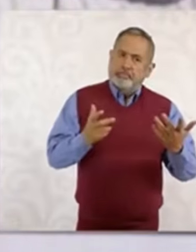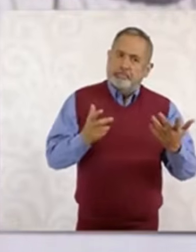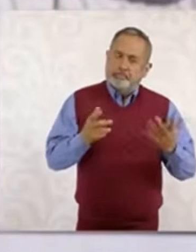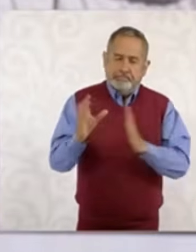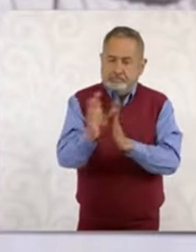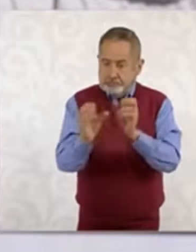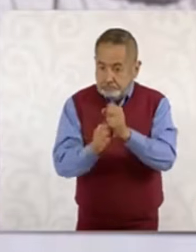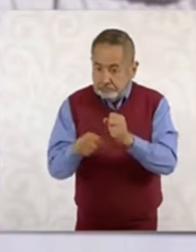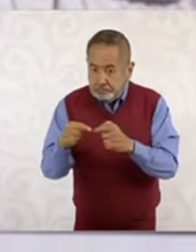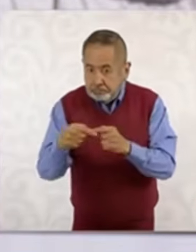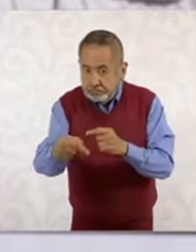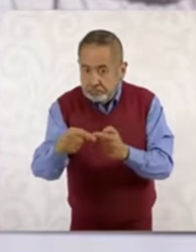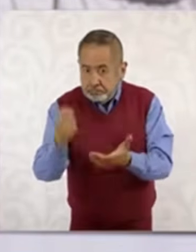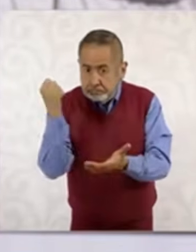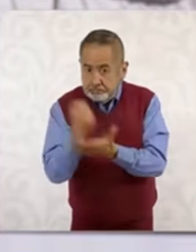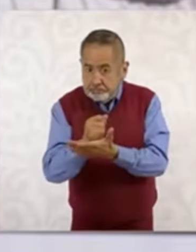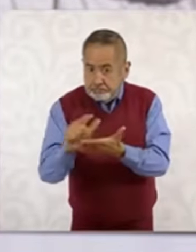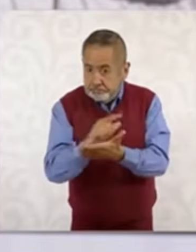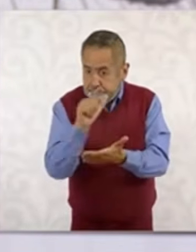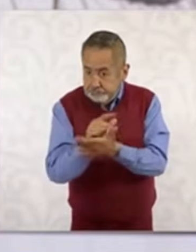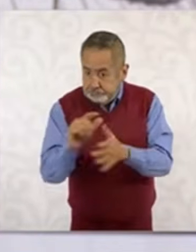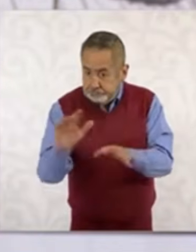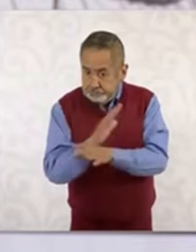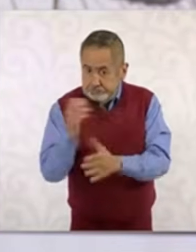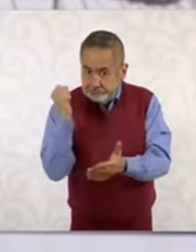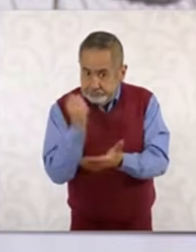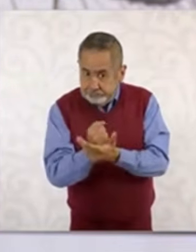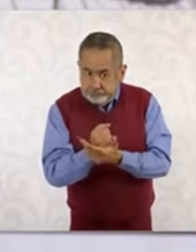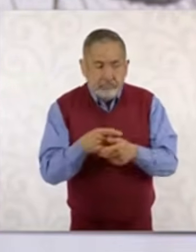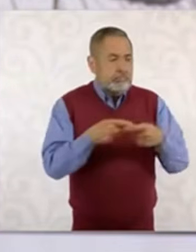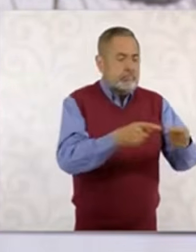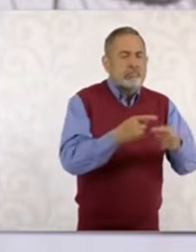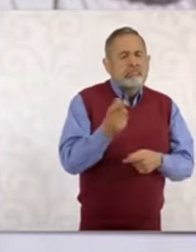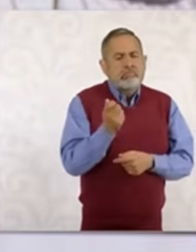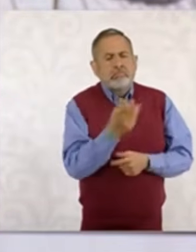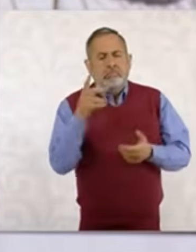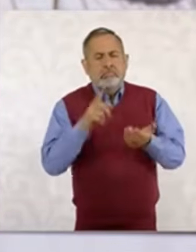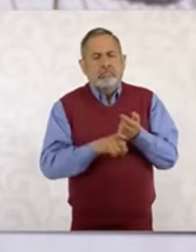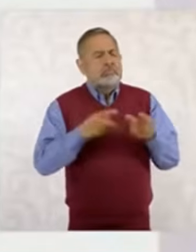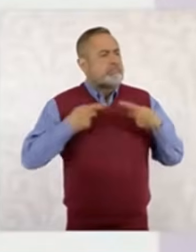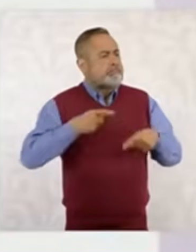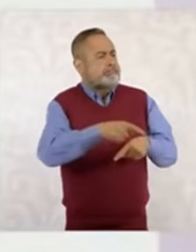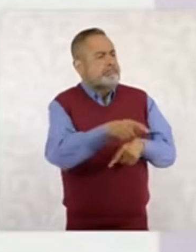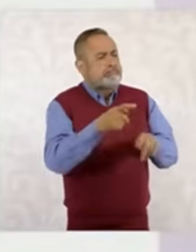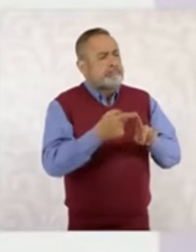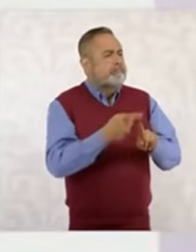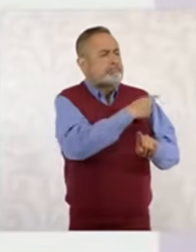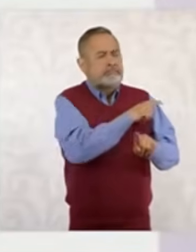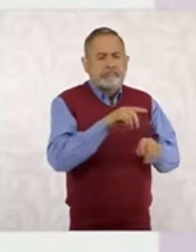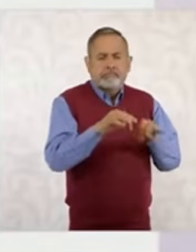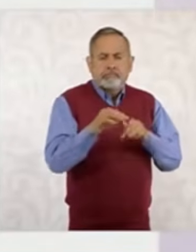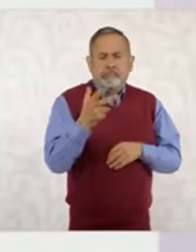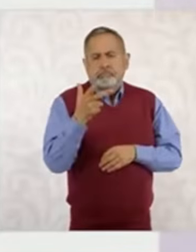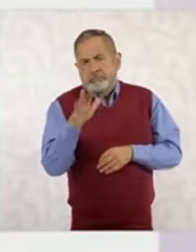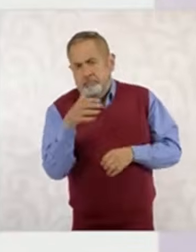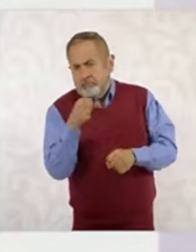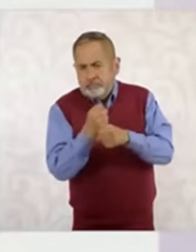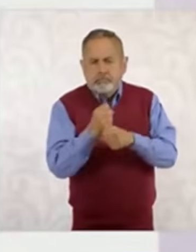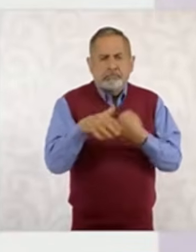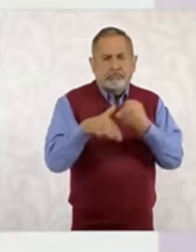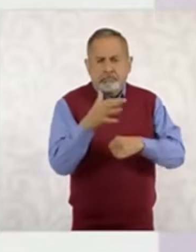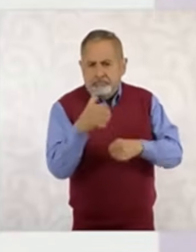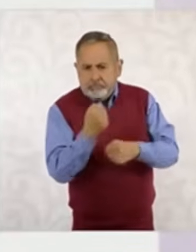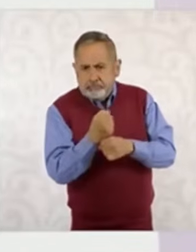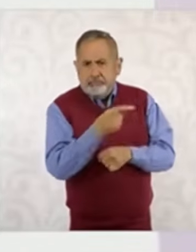constitucional. Depende de cuánto tiempo trabajaron. Hay gente que trabajó hace 10 años, que trabajó hace 15 o